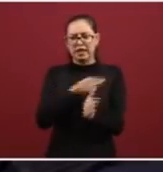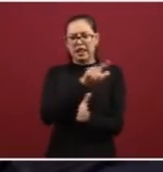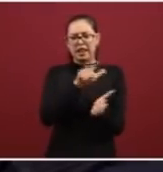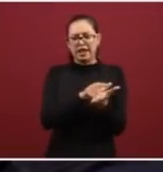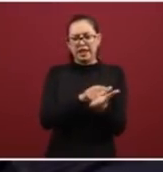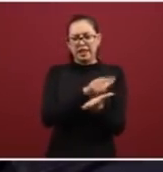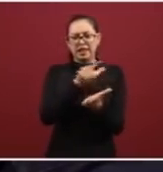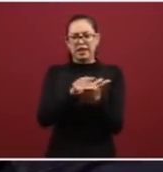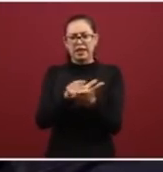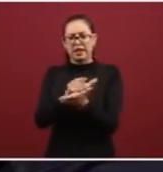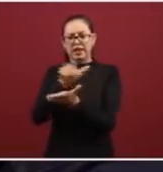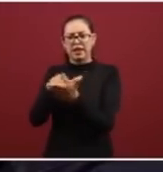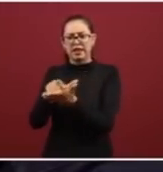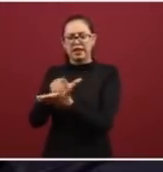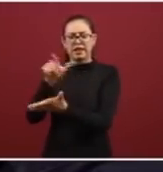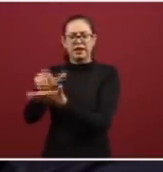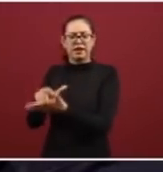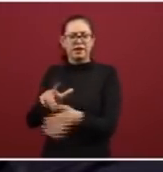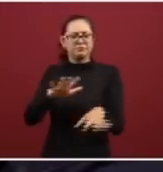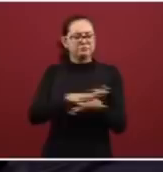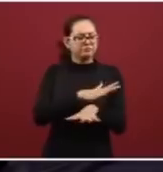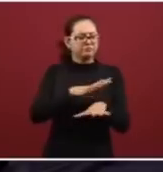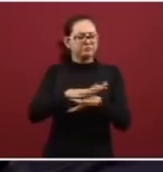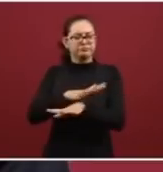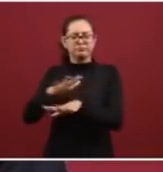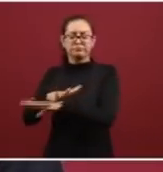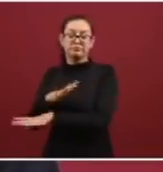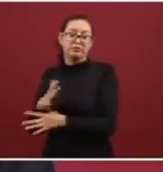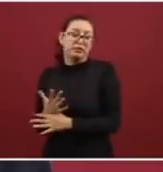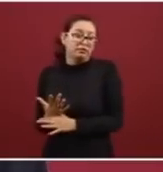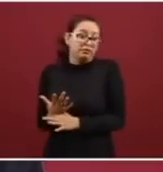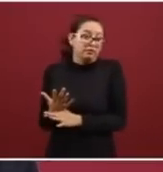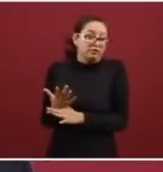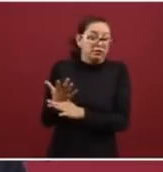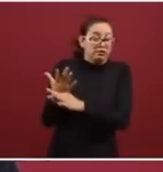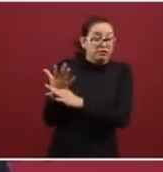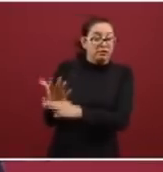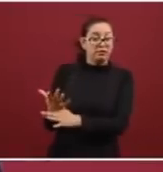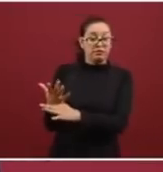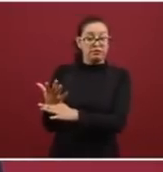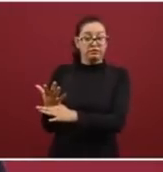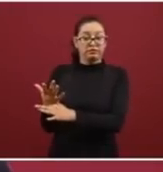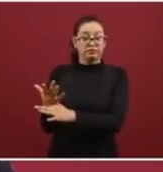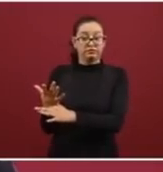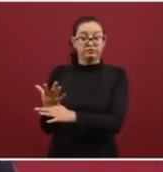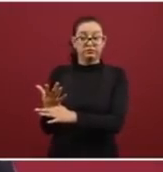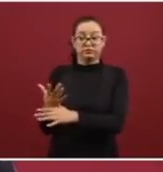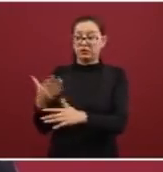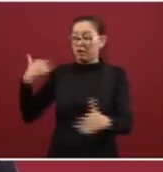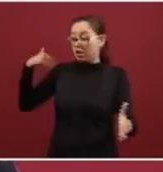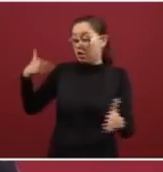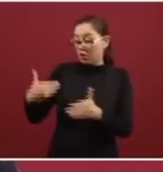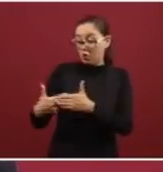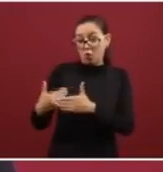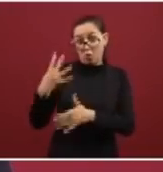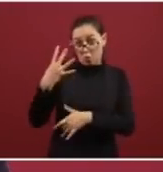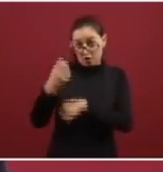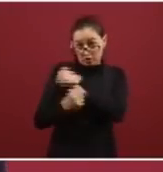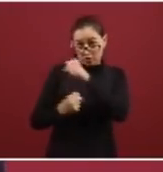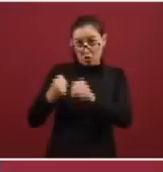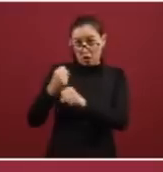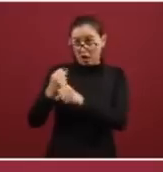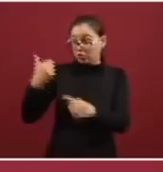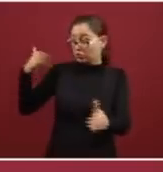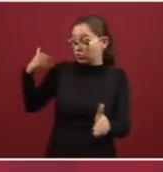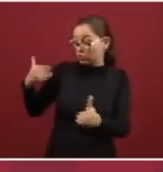que llevaron a la reforma energética se hablaba que para estos estos tiempos y vamos a estar